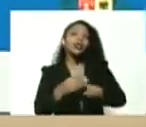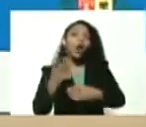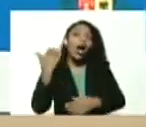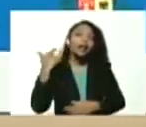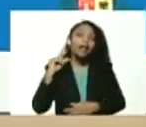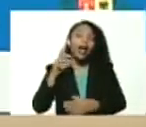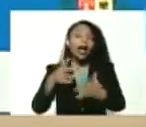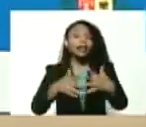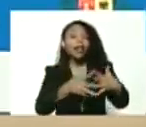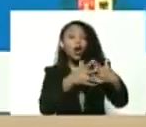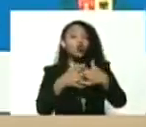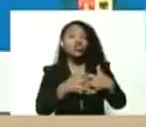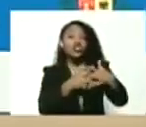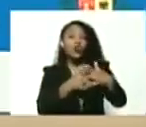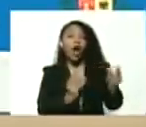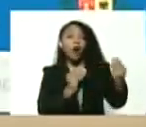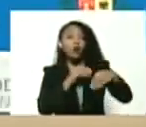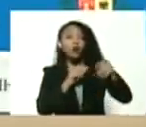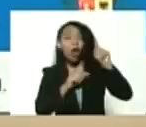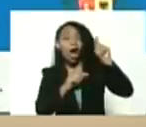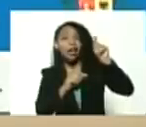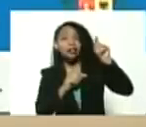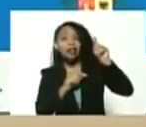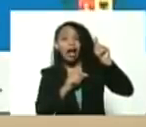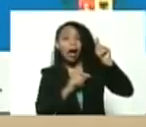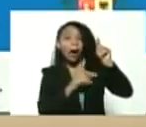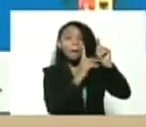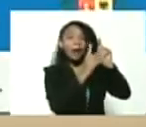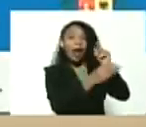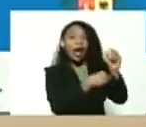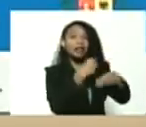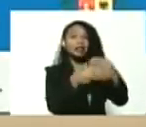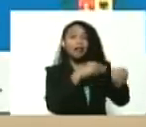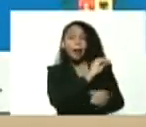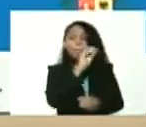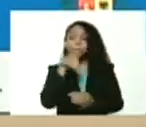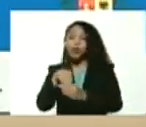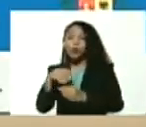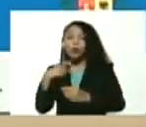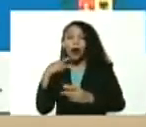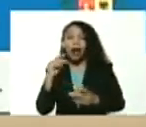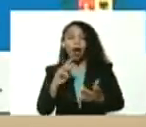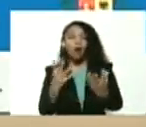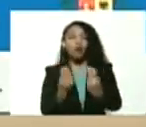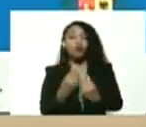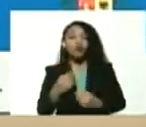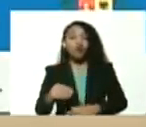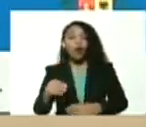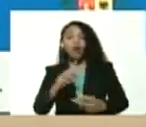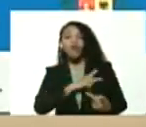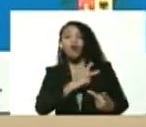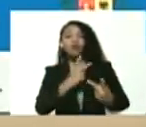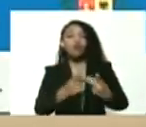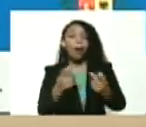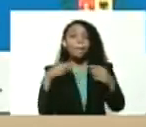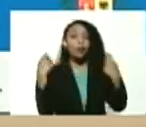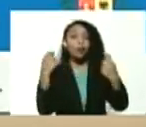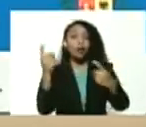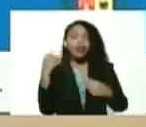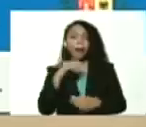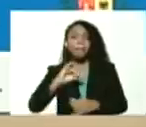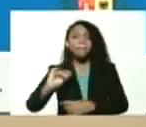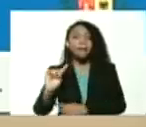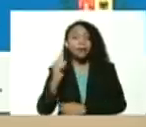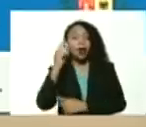en los Estados Unidos de América, se ejecutó con los factores extremistas de Voluntad Popular y de Primero